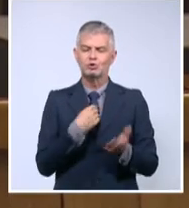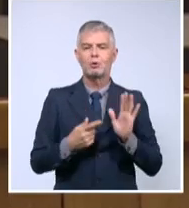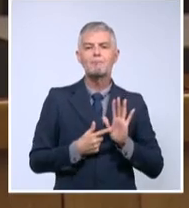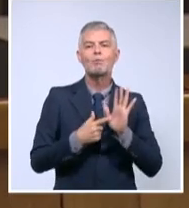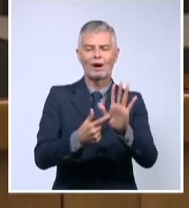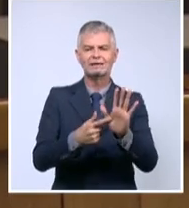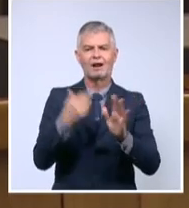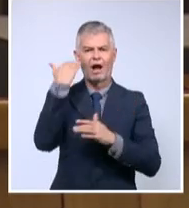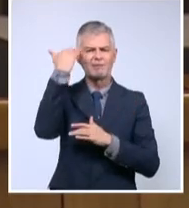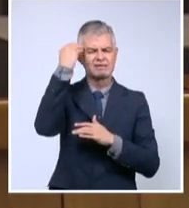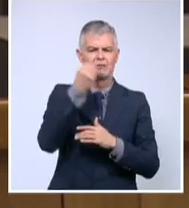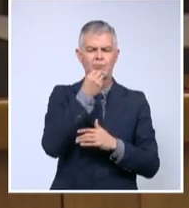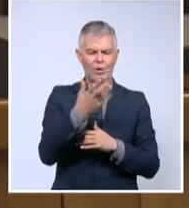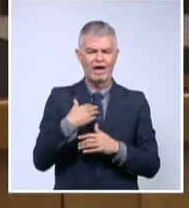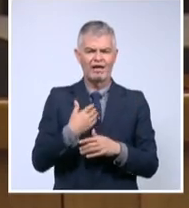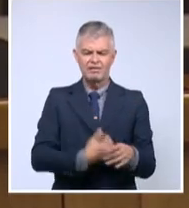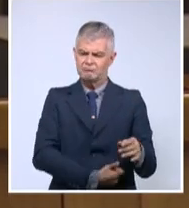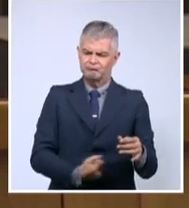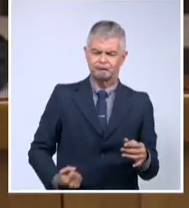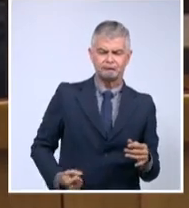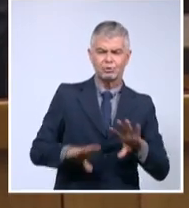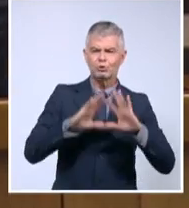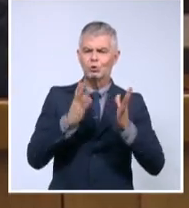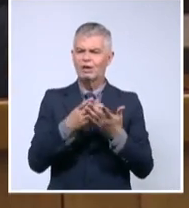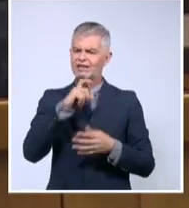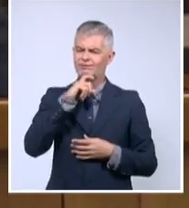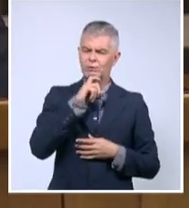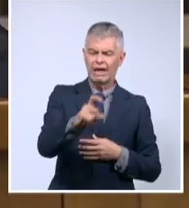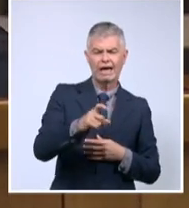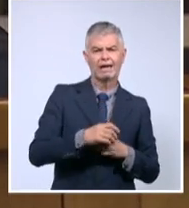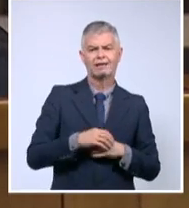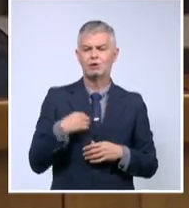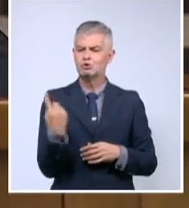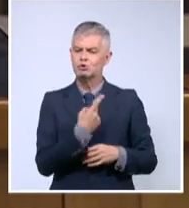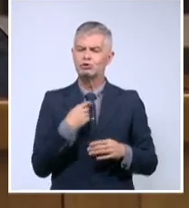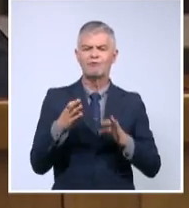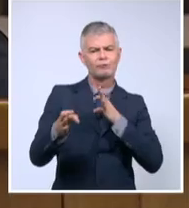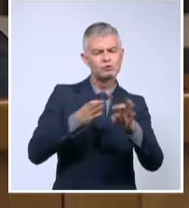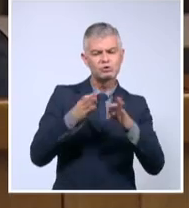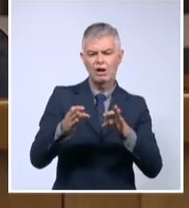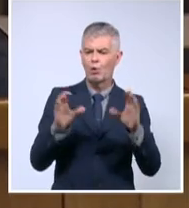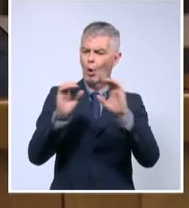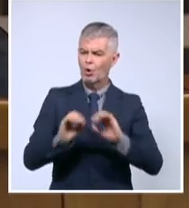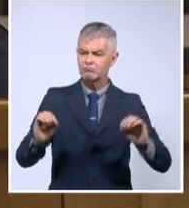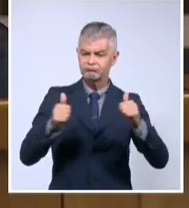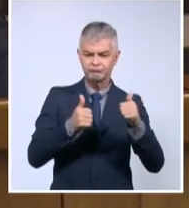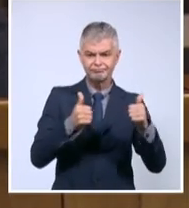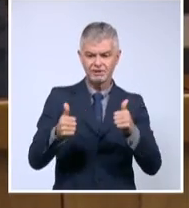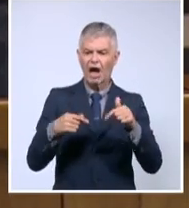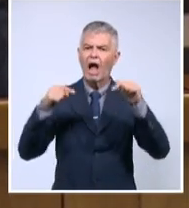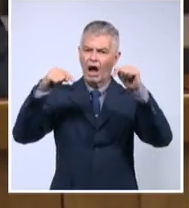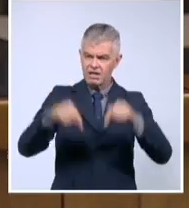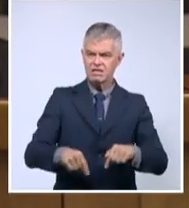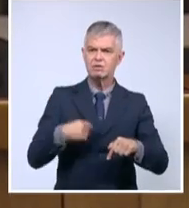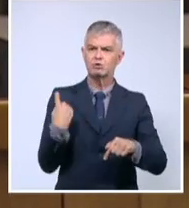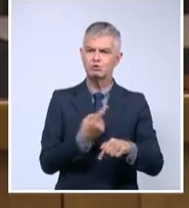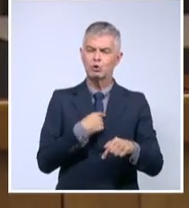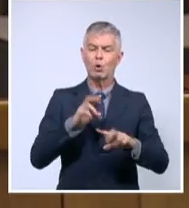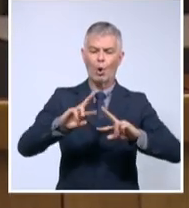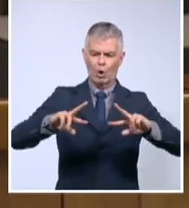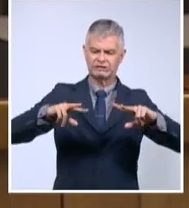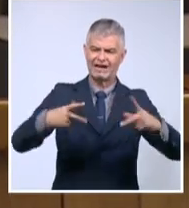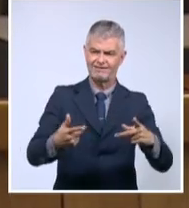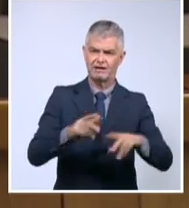enfrentar todos los retos y desafíos. Funcionamos organizadamente y aquí estamos. Una vez más hemos derrotado